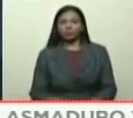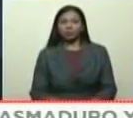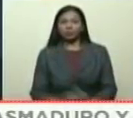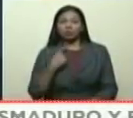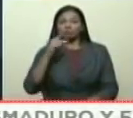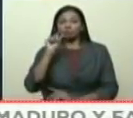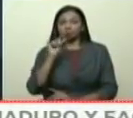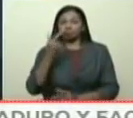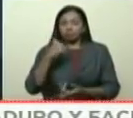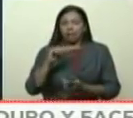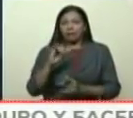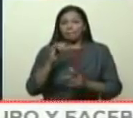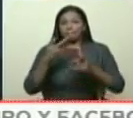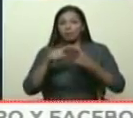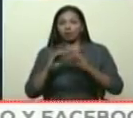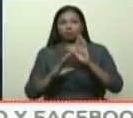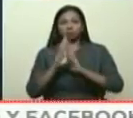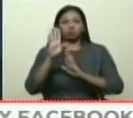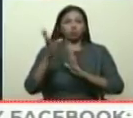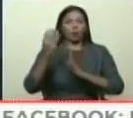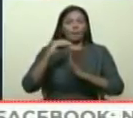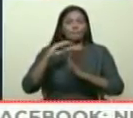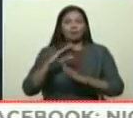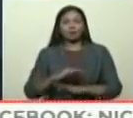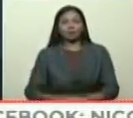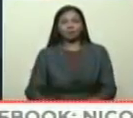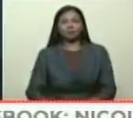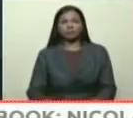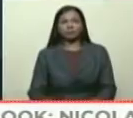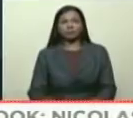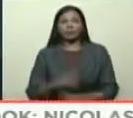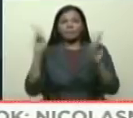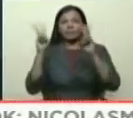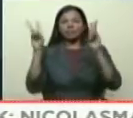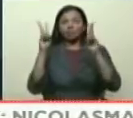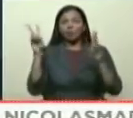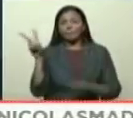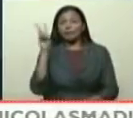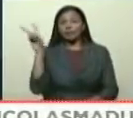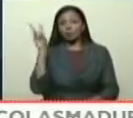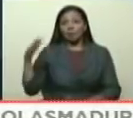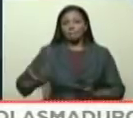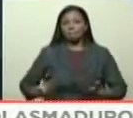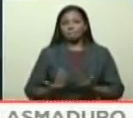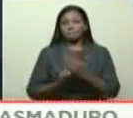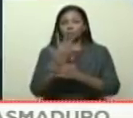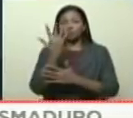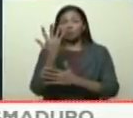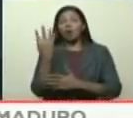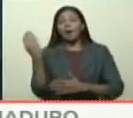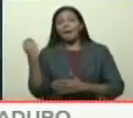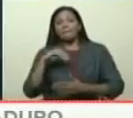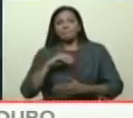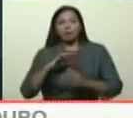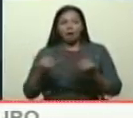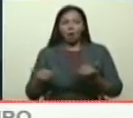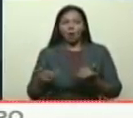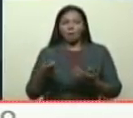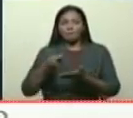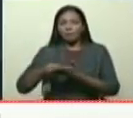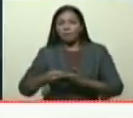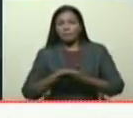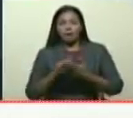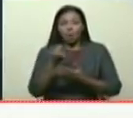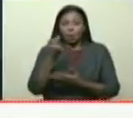ahorita, vamos a tenerlo. Más temprano que tarde, Venezuela va a salir adelante y vamos a tener todos los recursos. Pero lo poquito